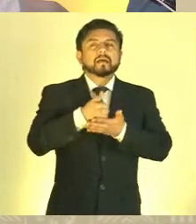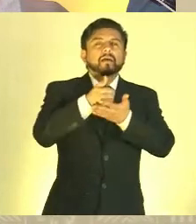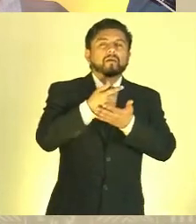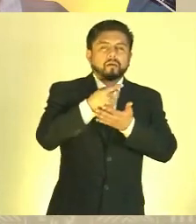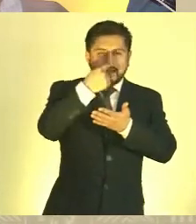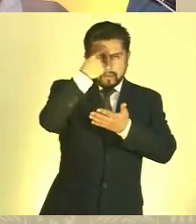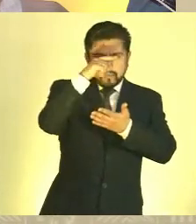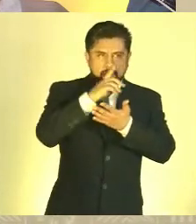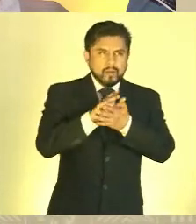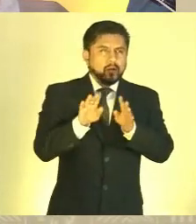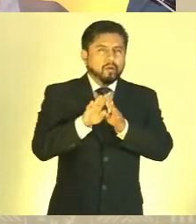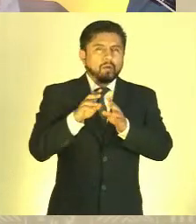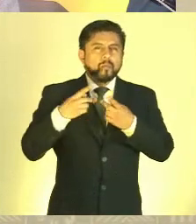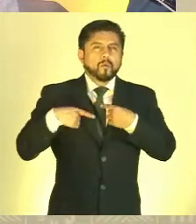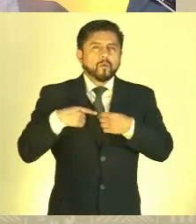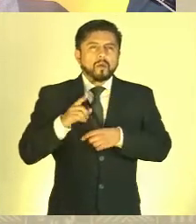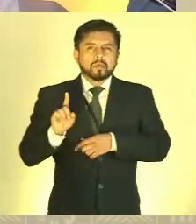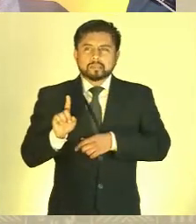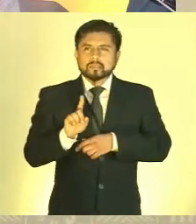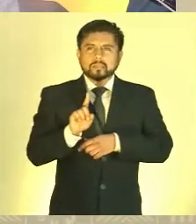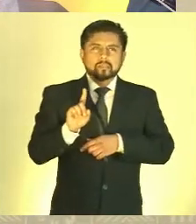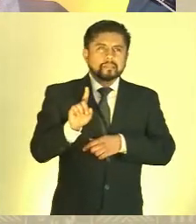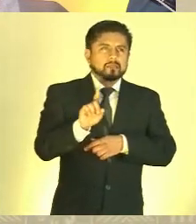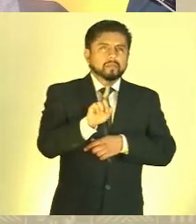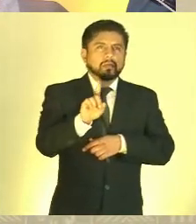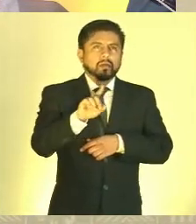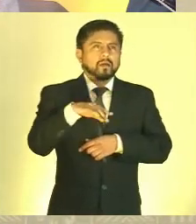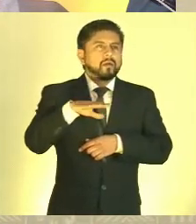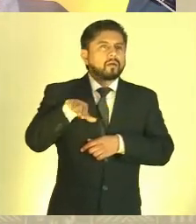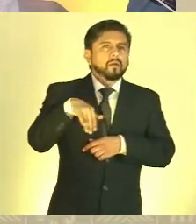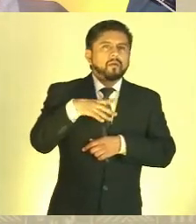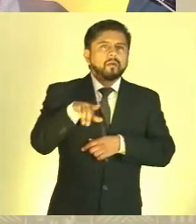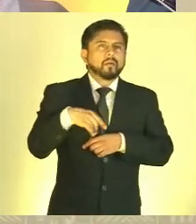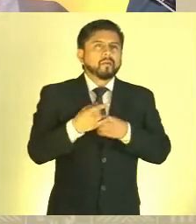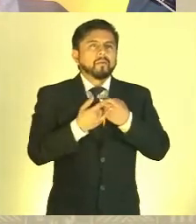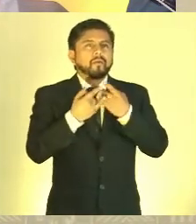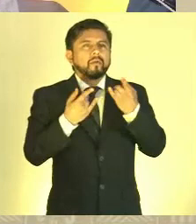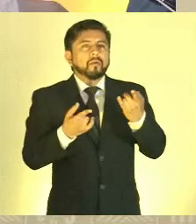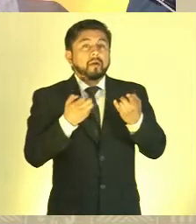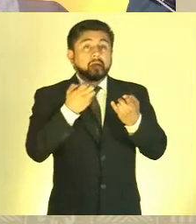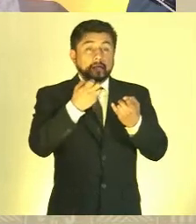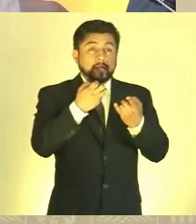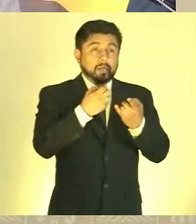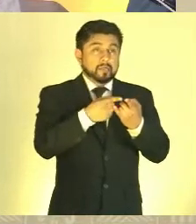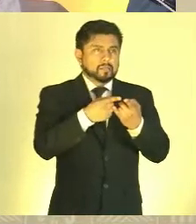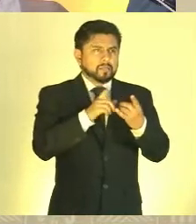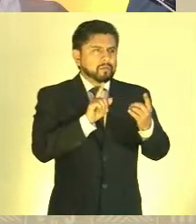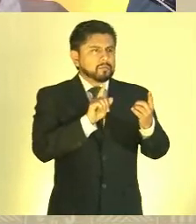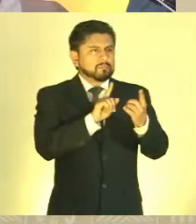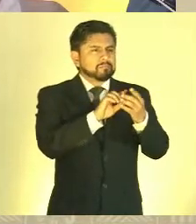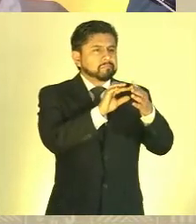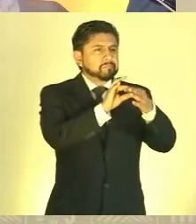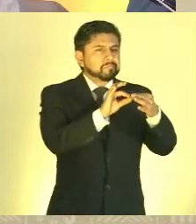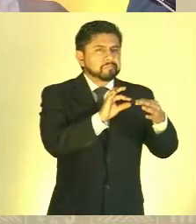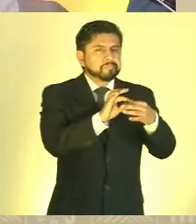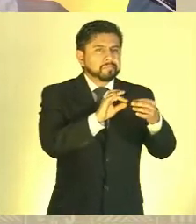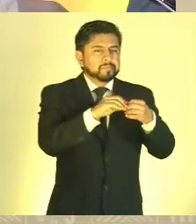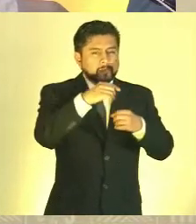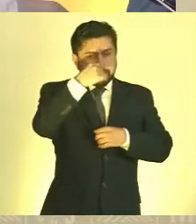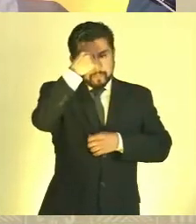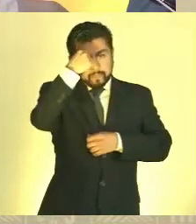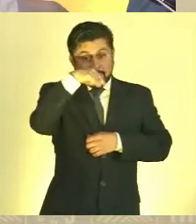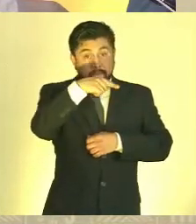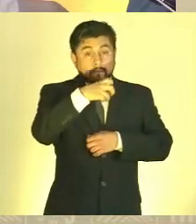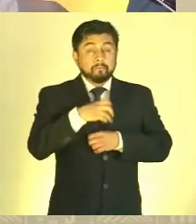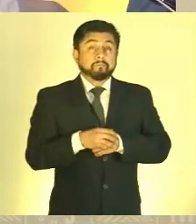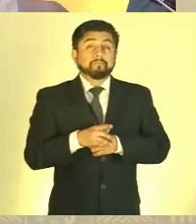permitir, que nos va a permitir que se traduzca ese conocimiento de los grandes teóricos y físicos que